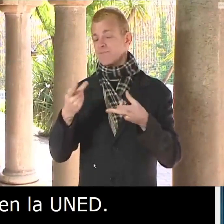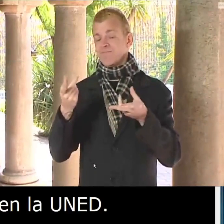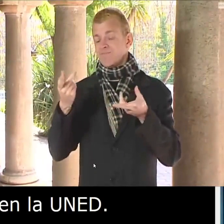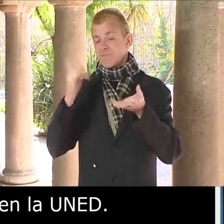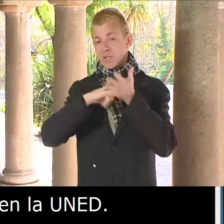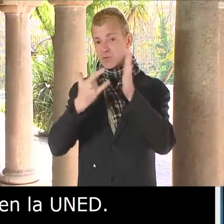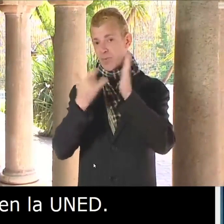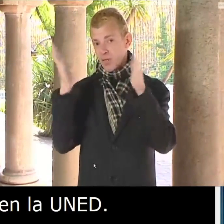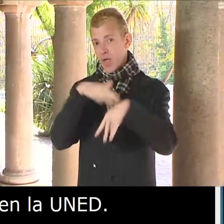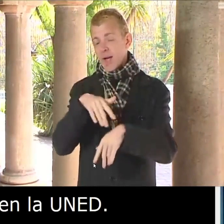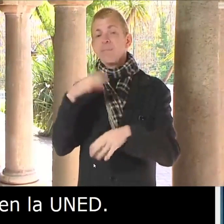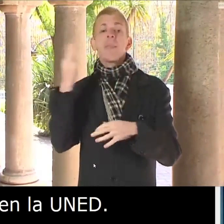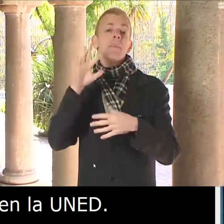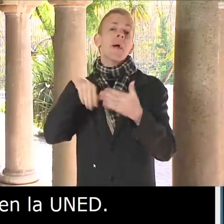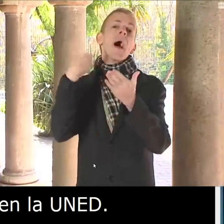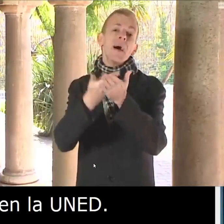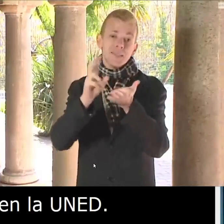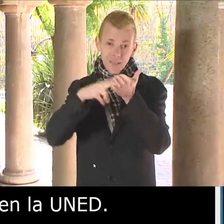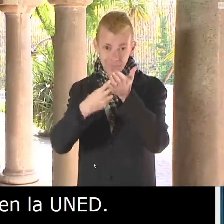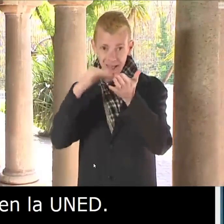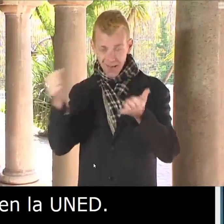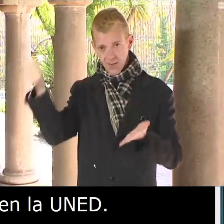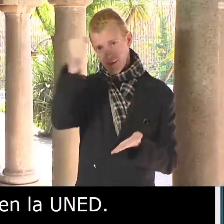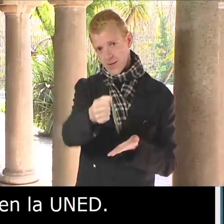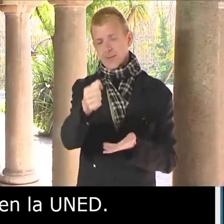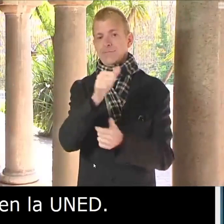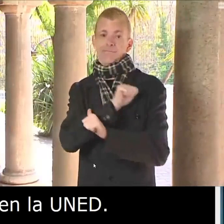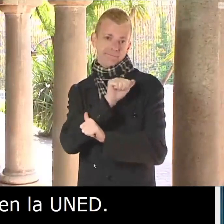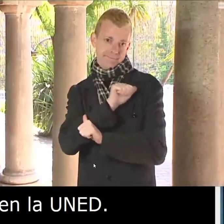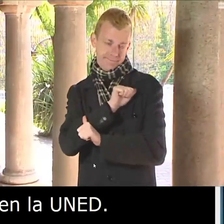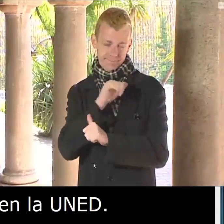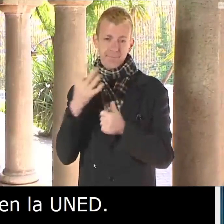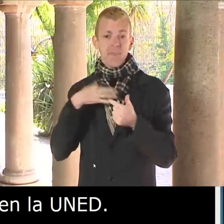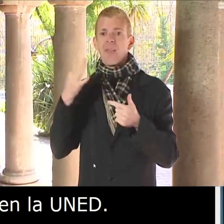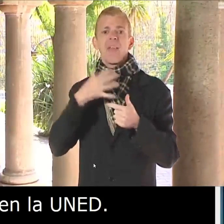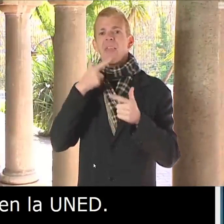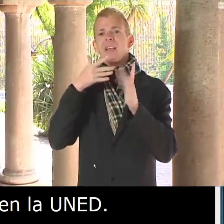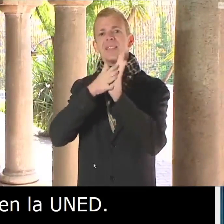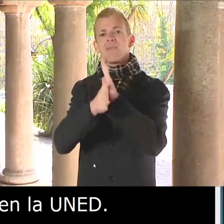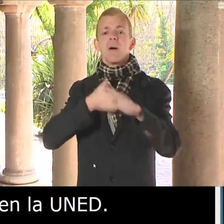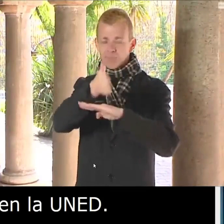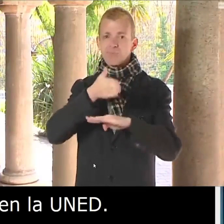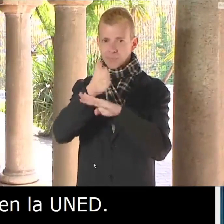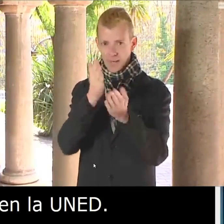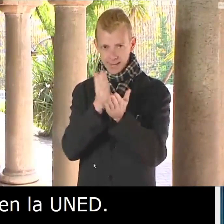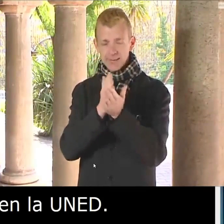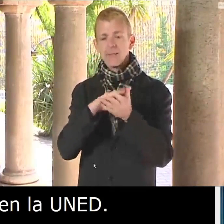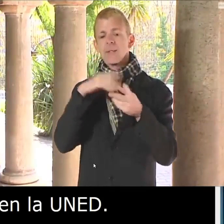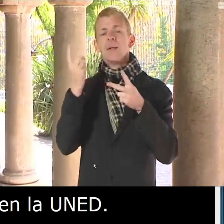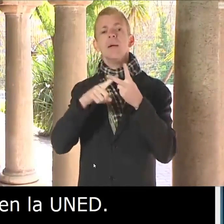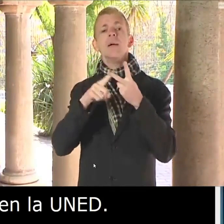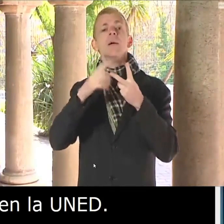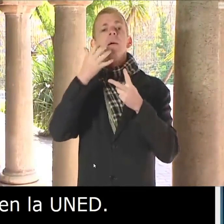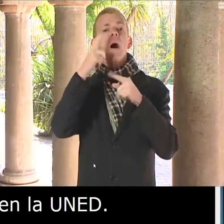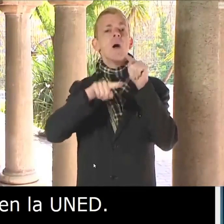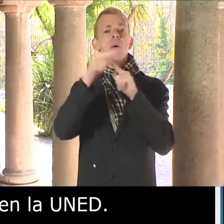contar con intérpretes de lengua de signos, ya que si no contamos con ese recurso se nos imposibilita totalmente el acceso a las clases y a